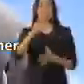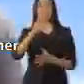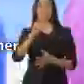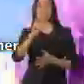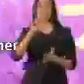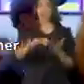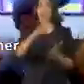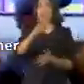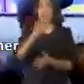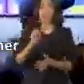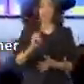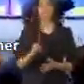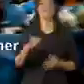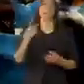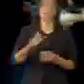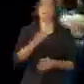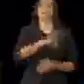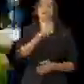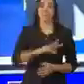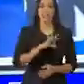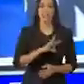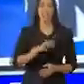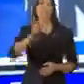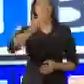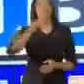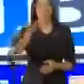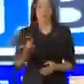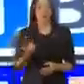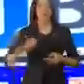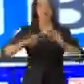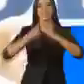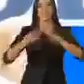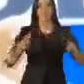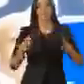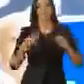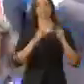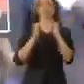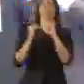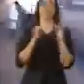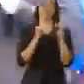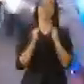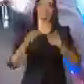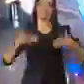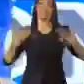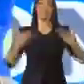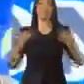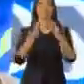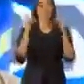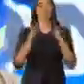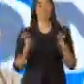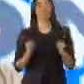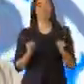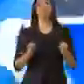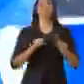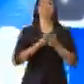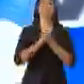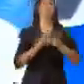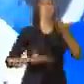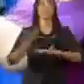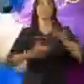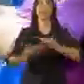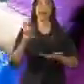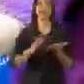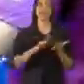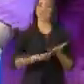2, 3, 4, 5 años, 2030, 2040? Va a ser una sociedad mejor, de paz, de igualdad, de alegría y felicidad,